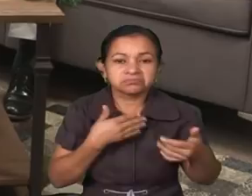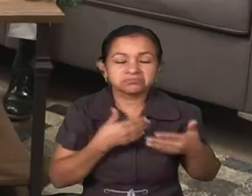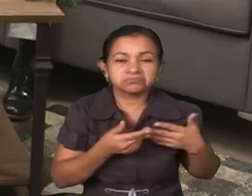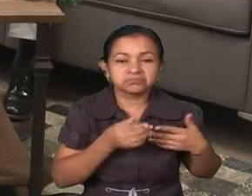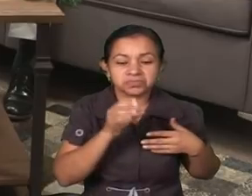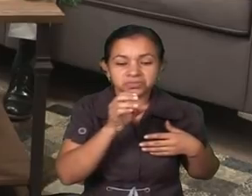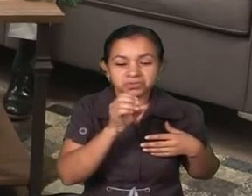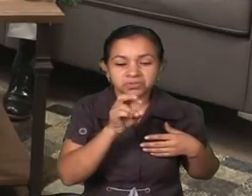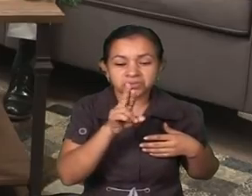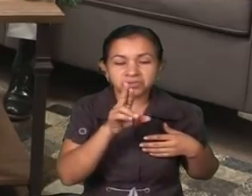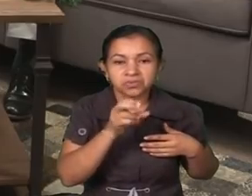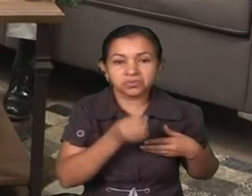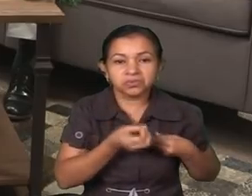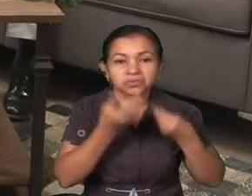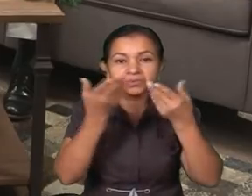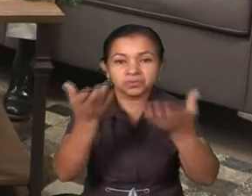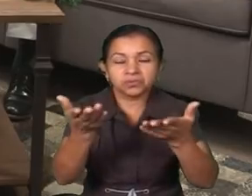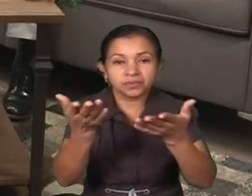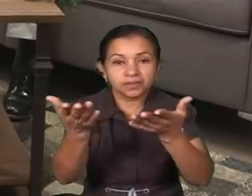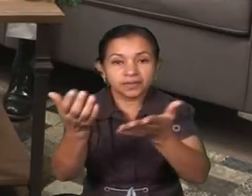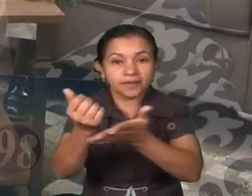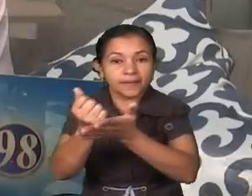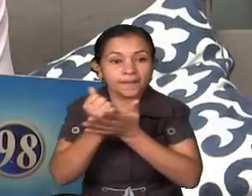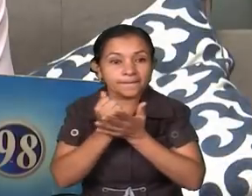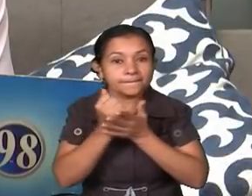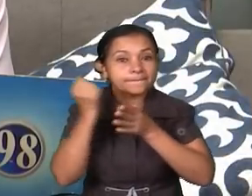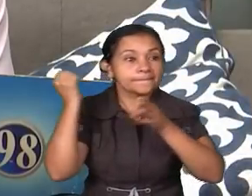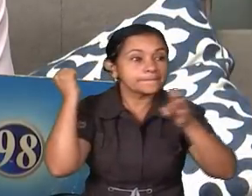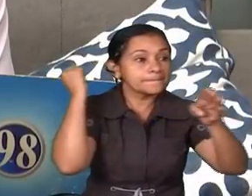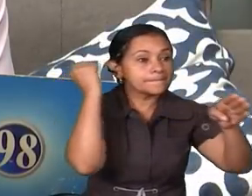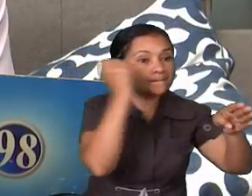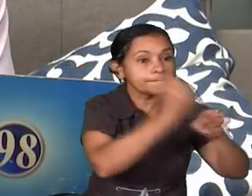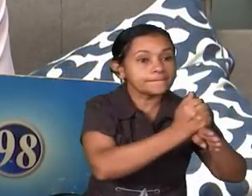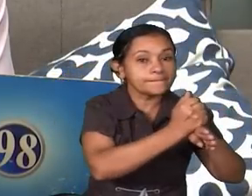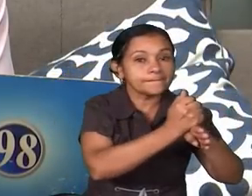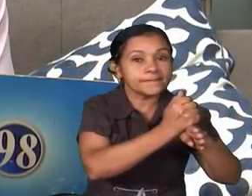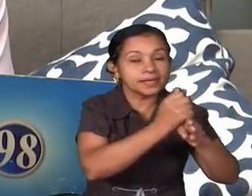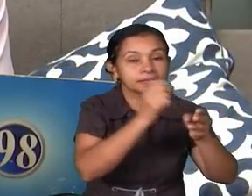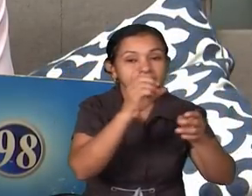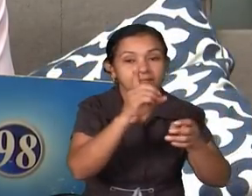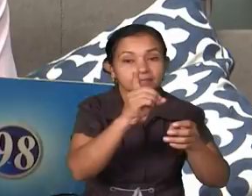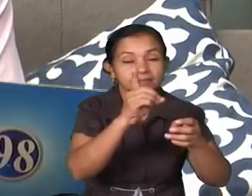cambio de que me ayudes a ir a matar a Diriangén, a su hermano.